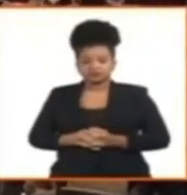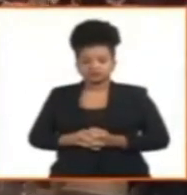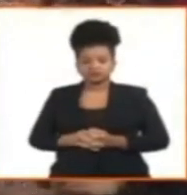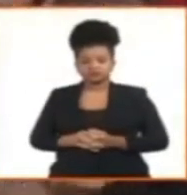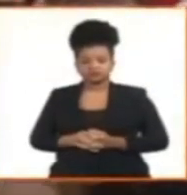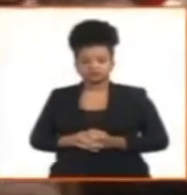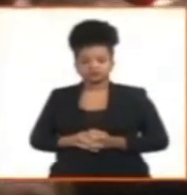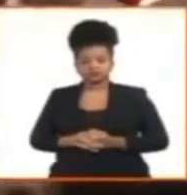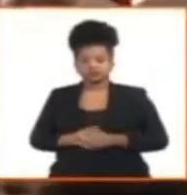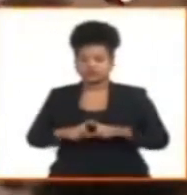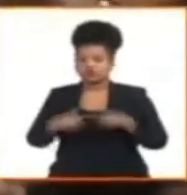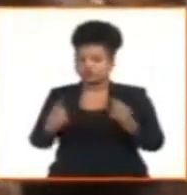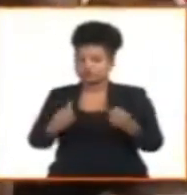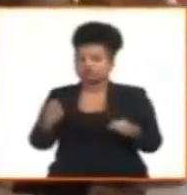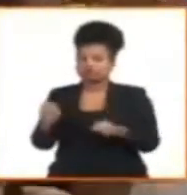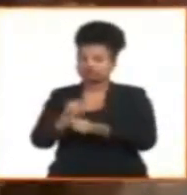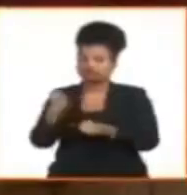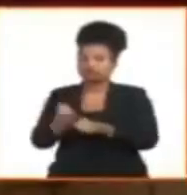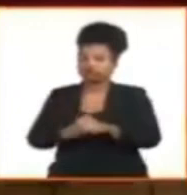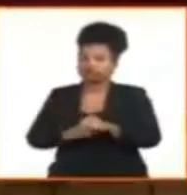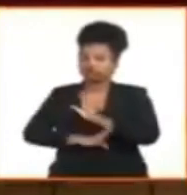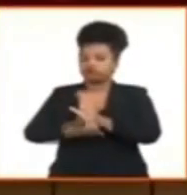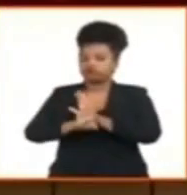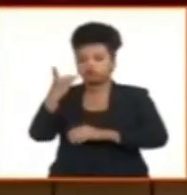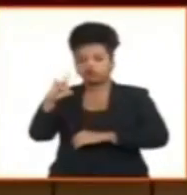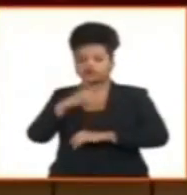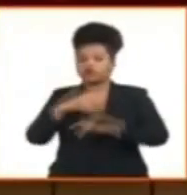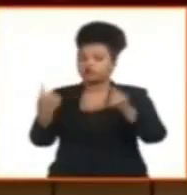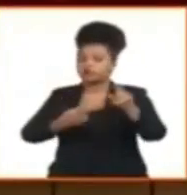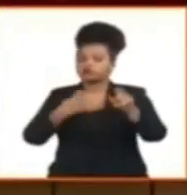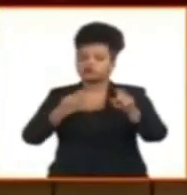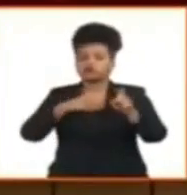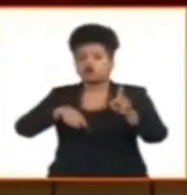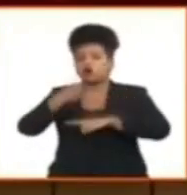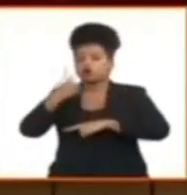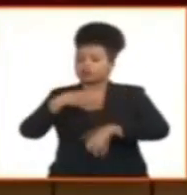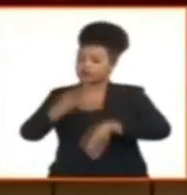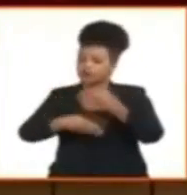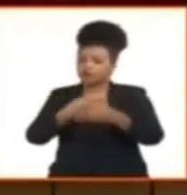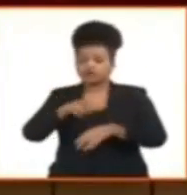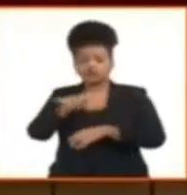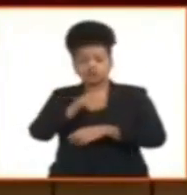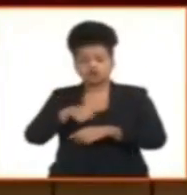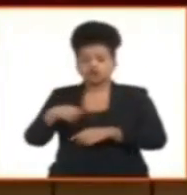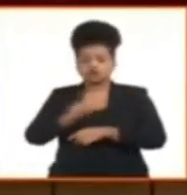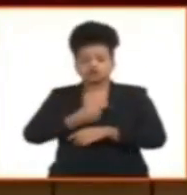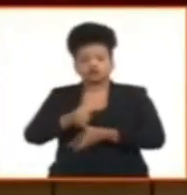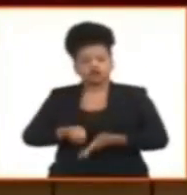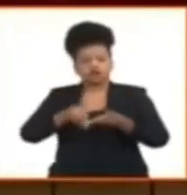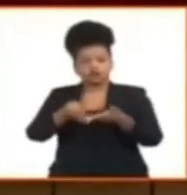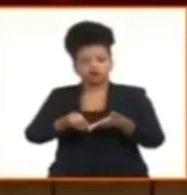Por su trabajo en la recuperación del país y la lucha contra el golpismo, y también nuestro respaldo a los gobiernos de